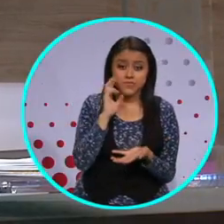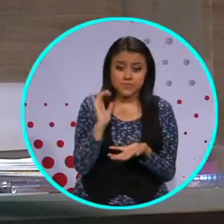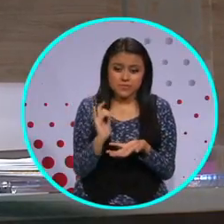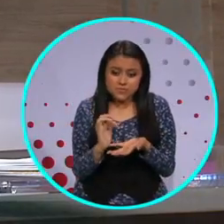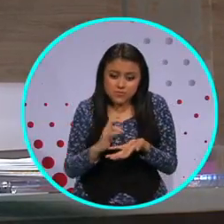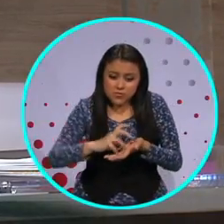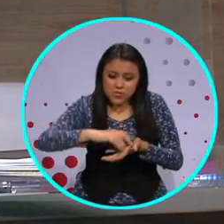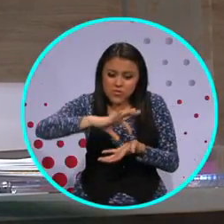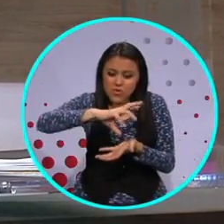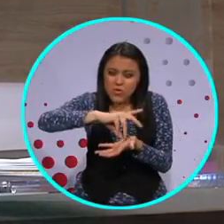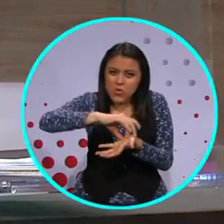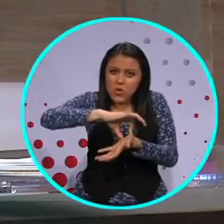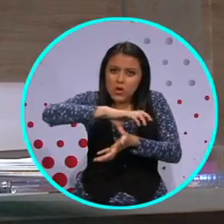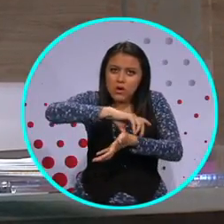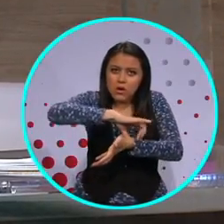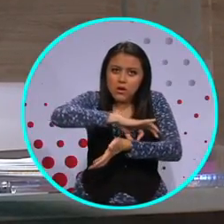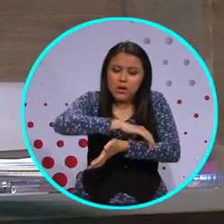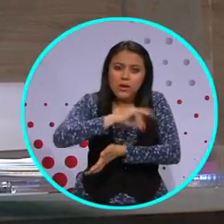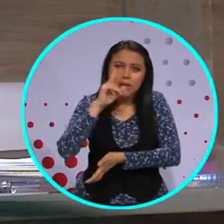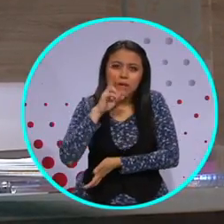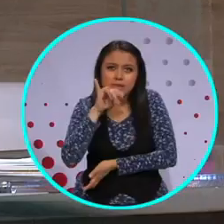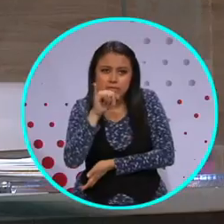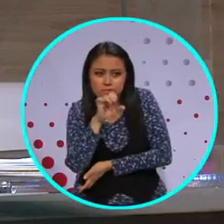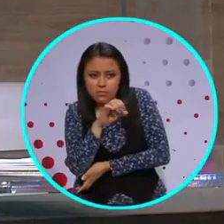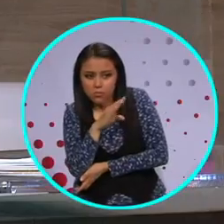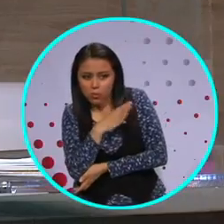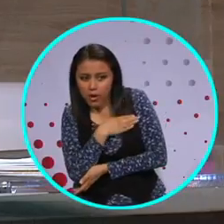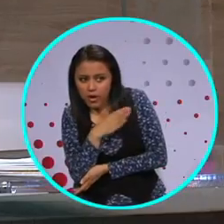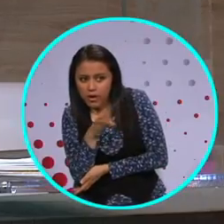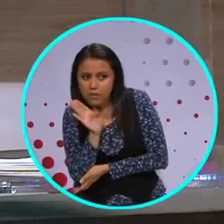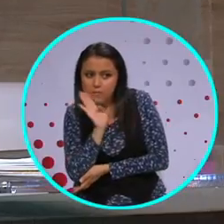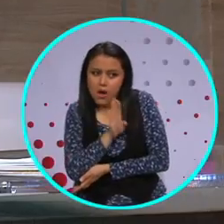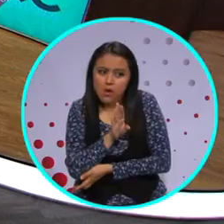vas a realizar si tiene violín para ver si el violinista